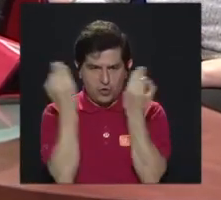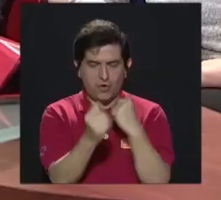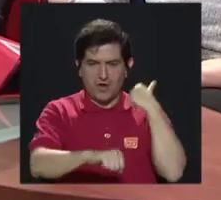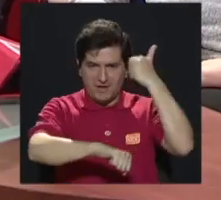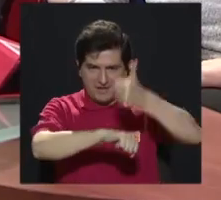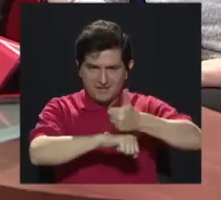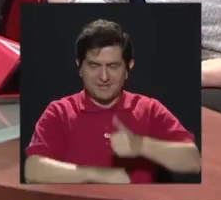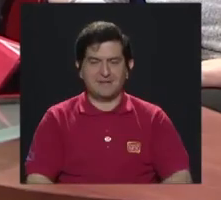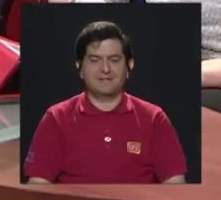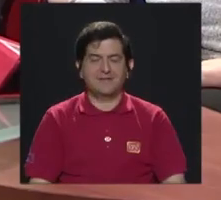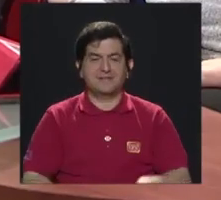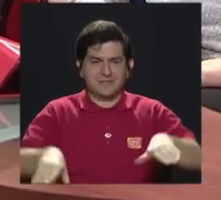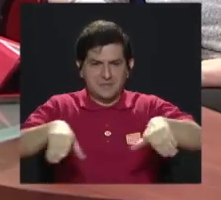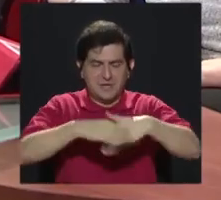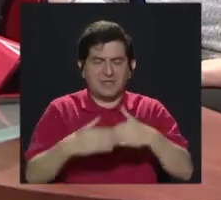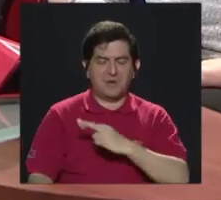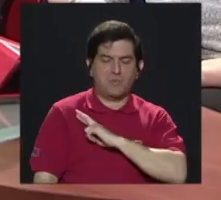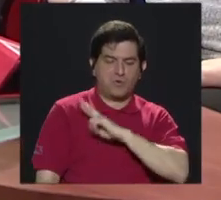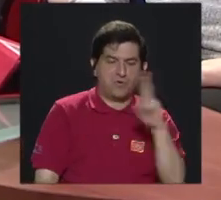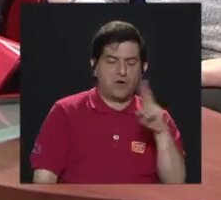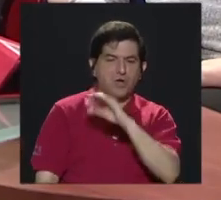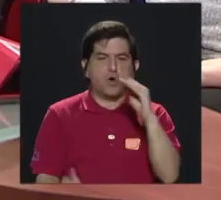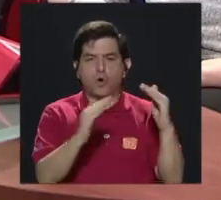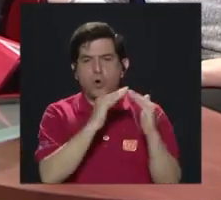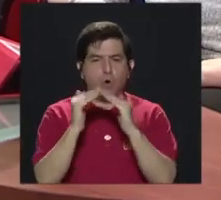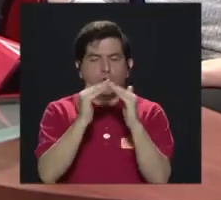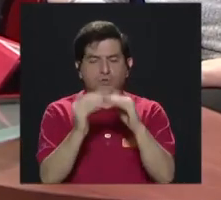establece claramente matrimonio religioso, matrimonio civil, los pone